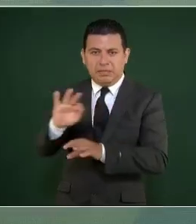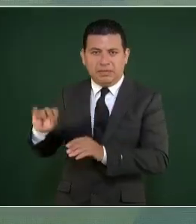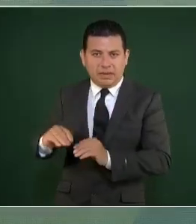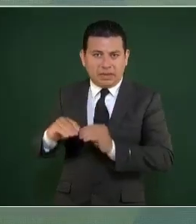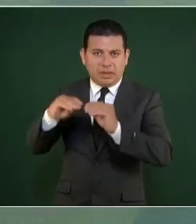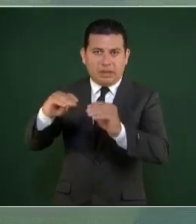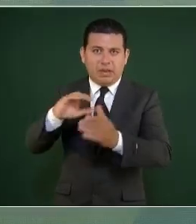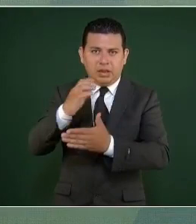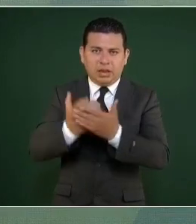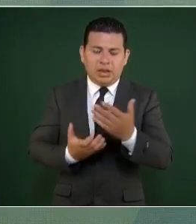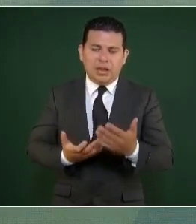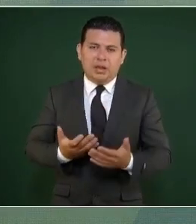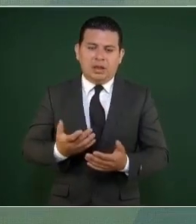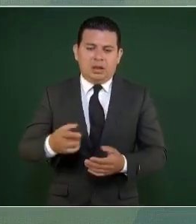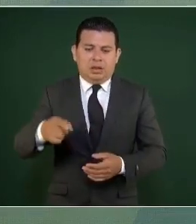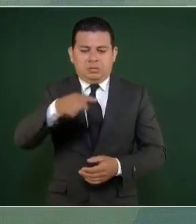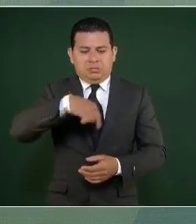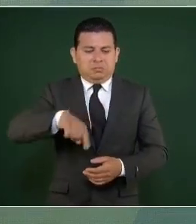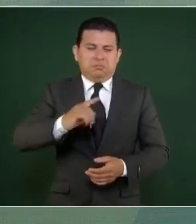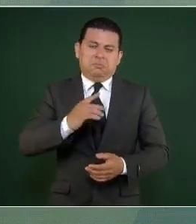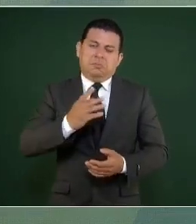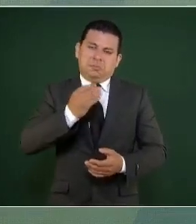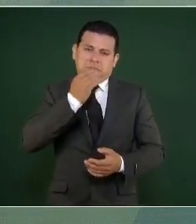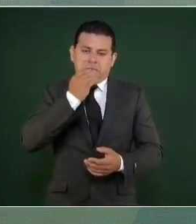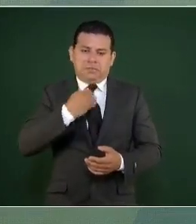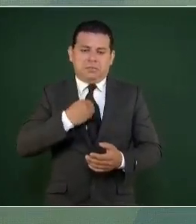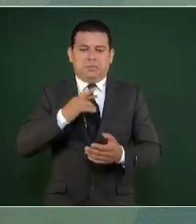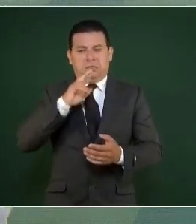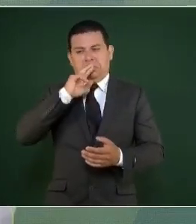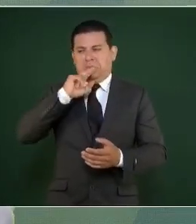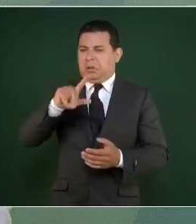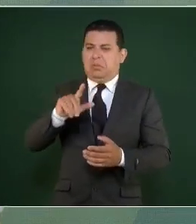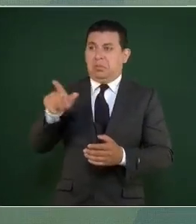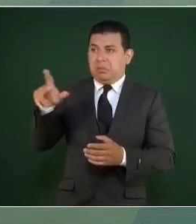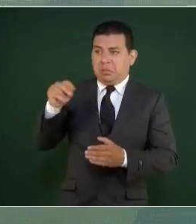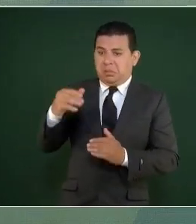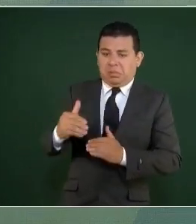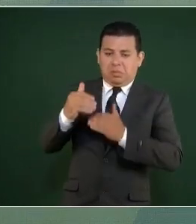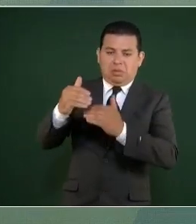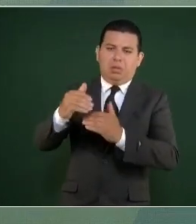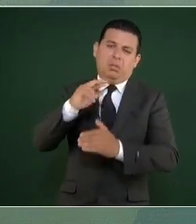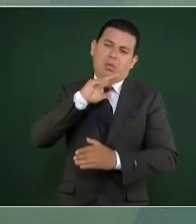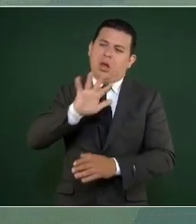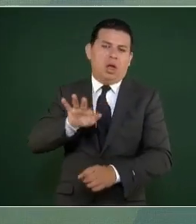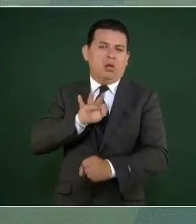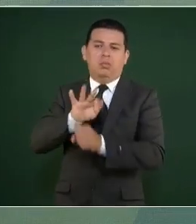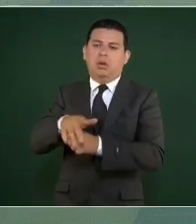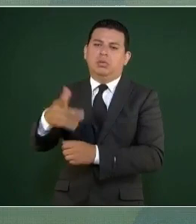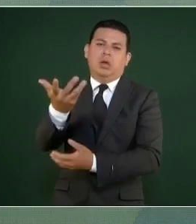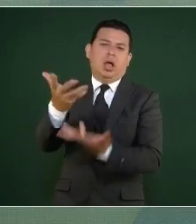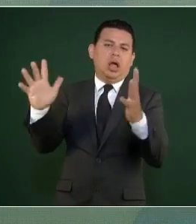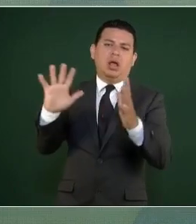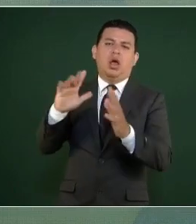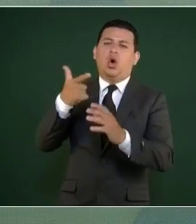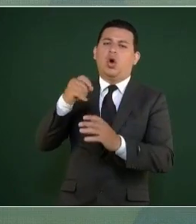¿qué se decidió? Pues vamos a convertirlo en área natural protegida.